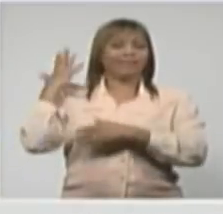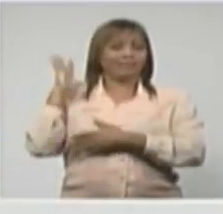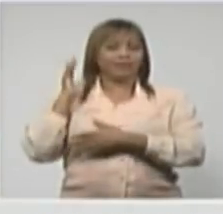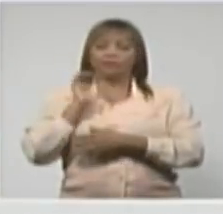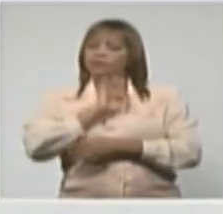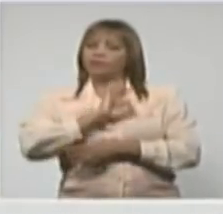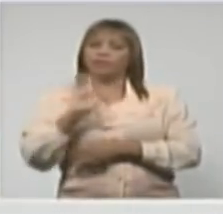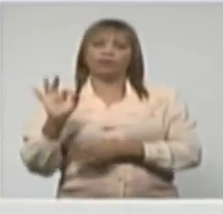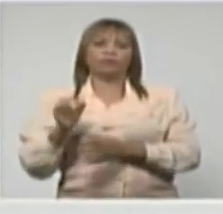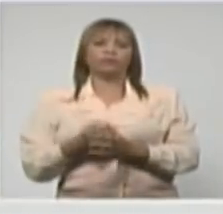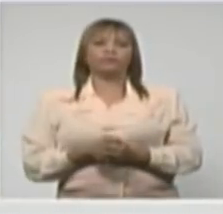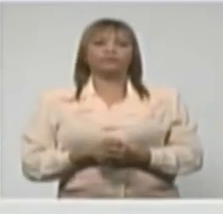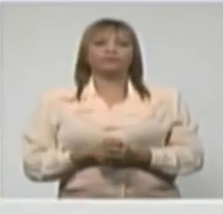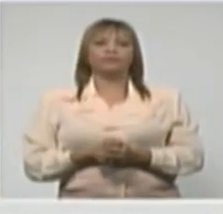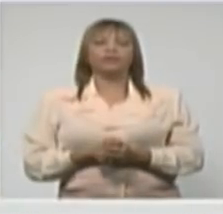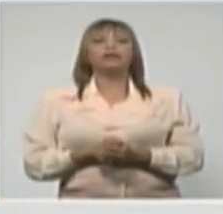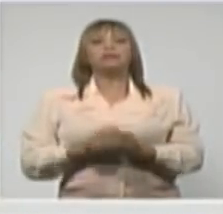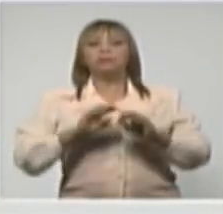todas formas se acumulan